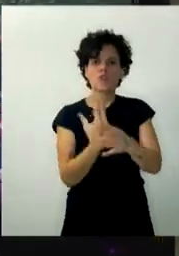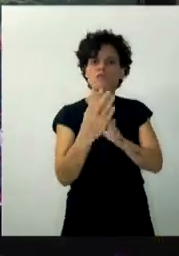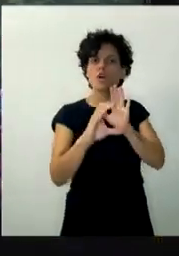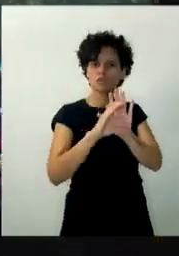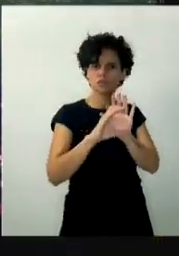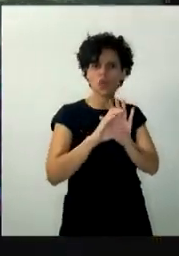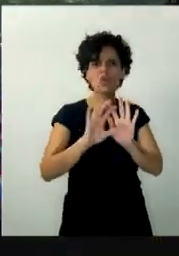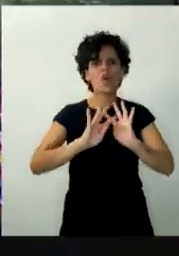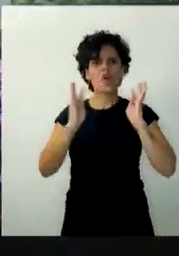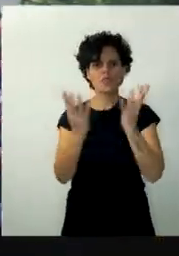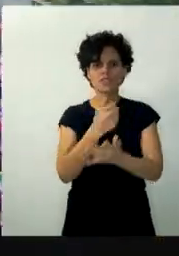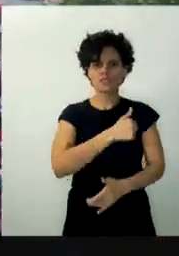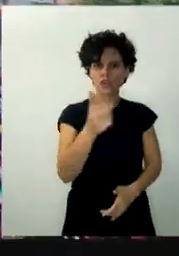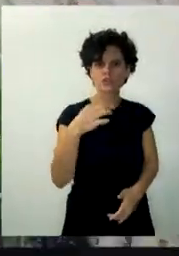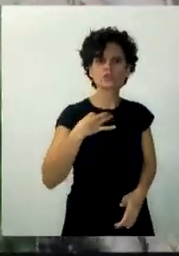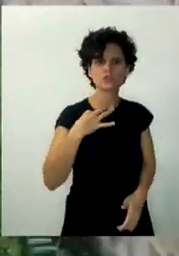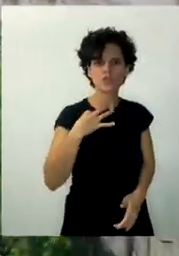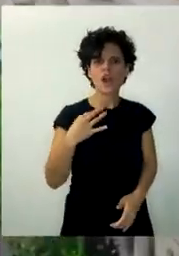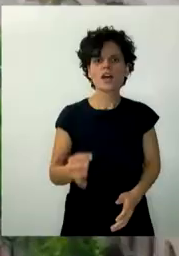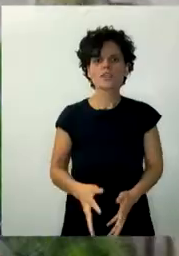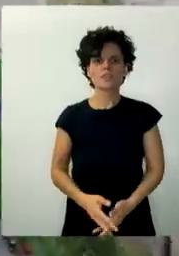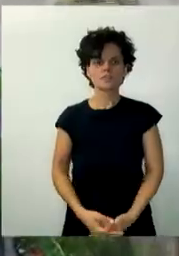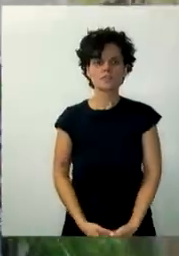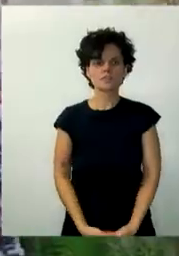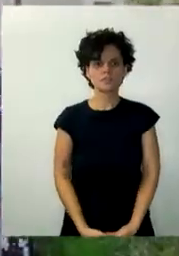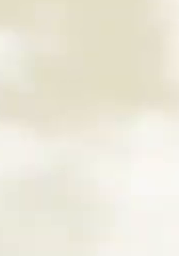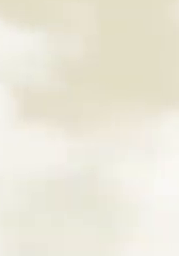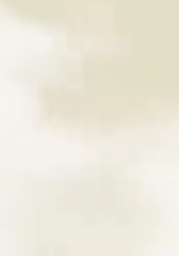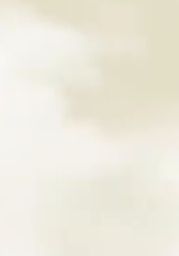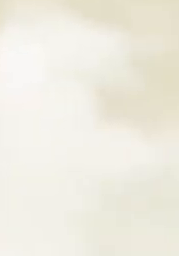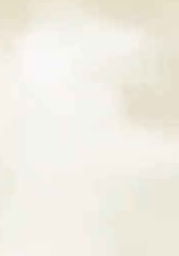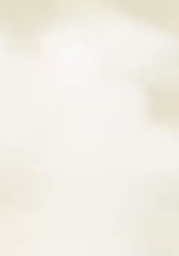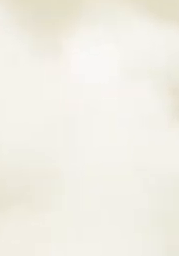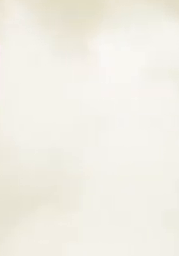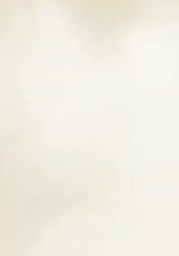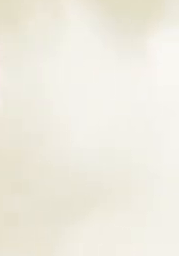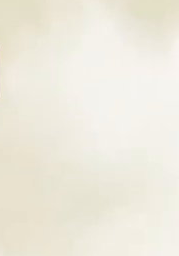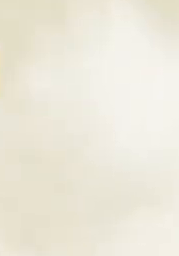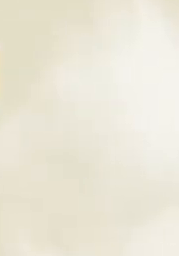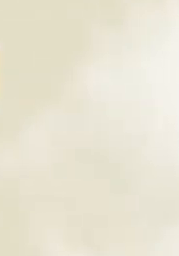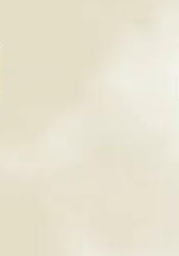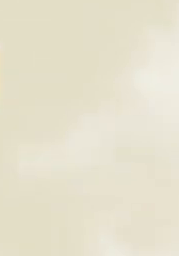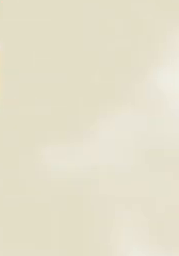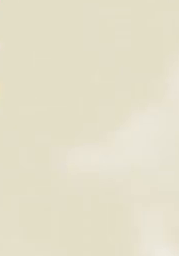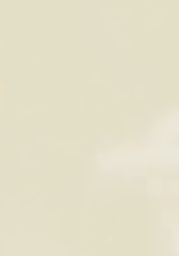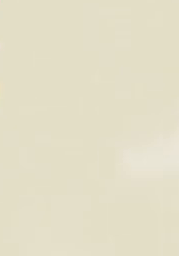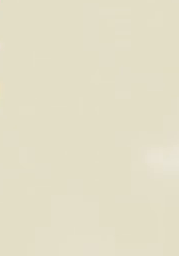apruebo una nueva constitución y convención constitucional.